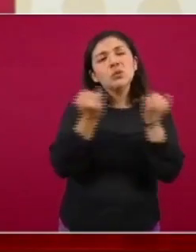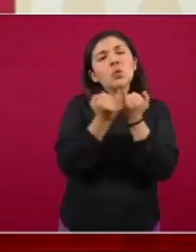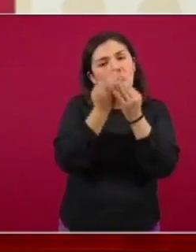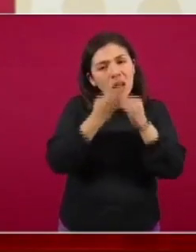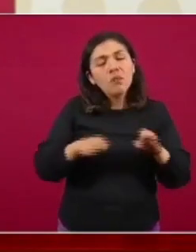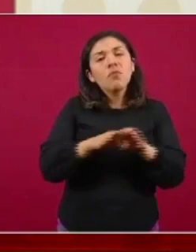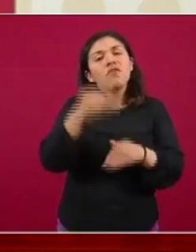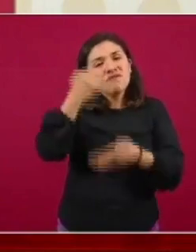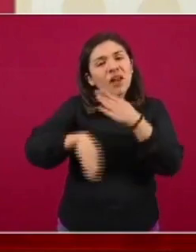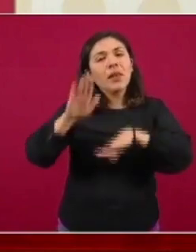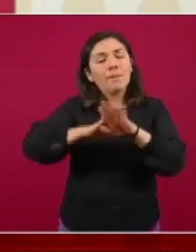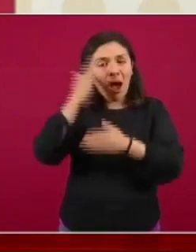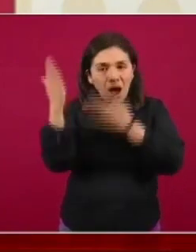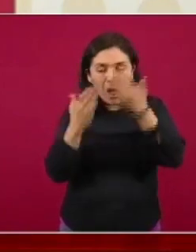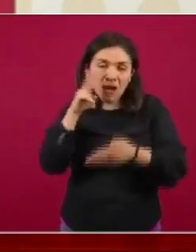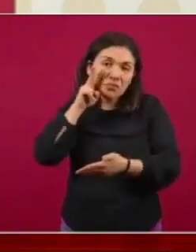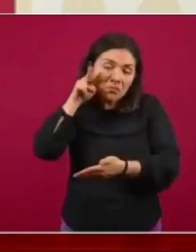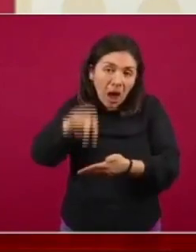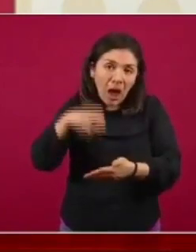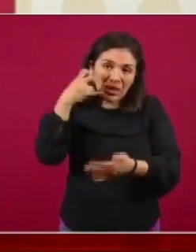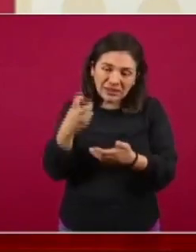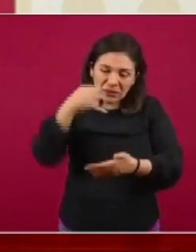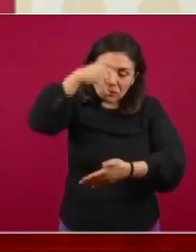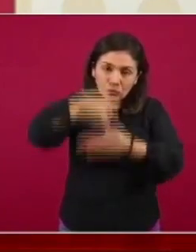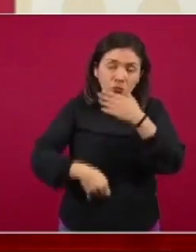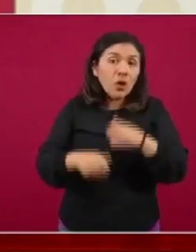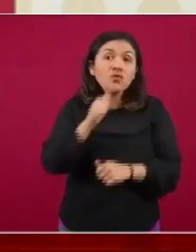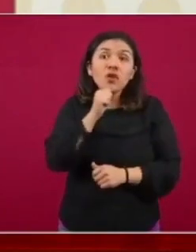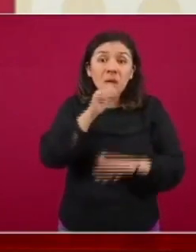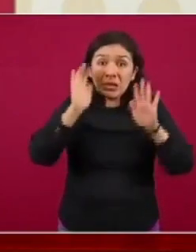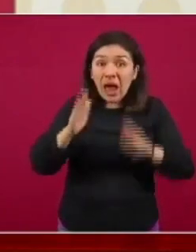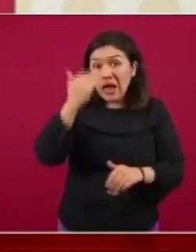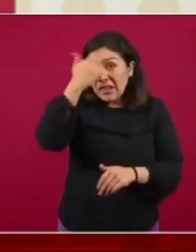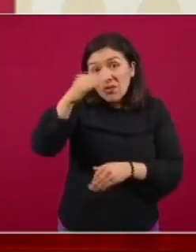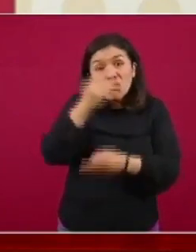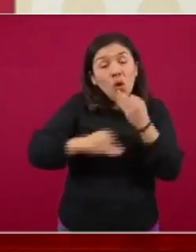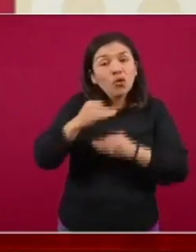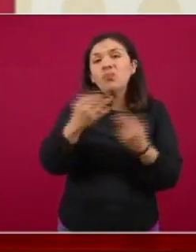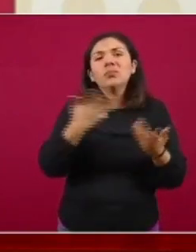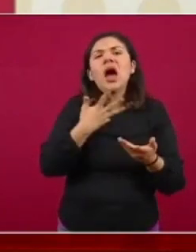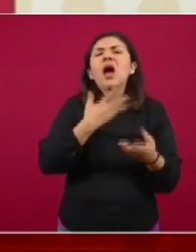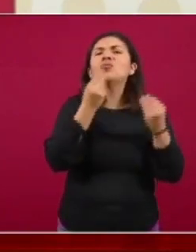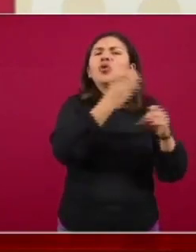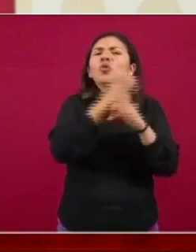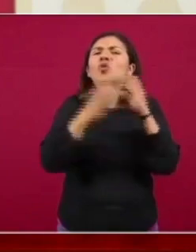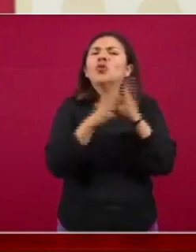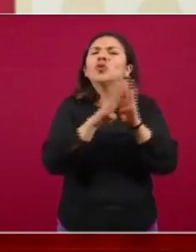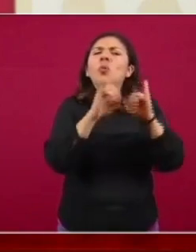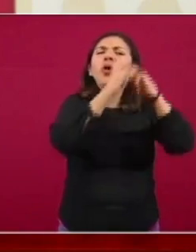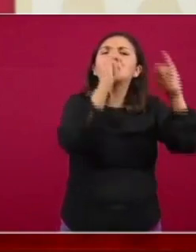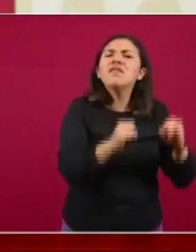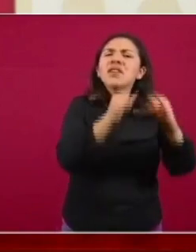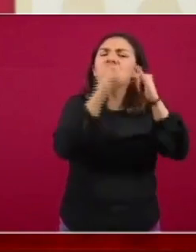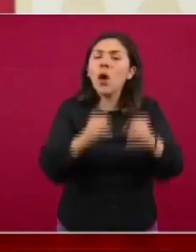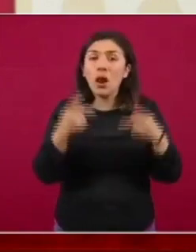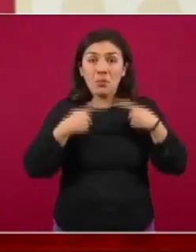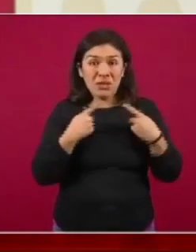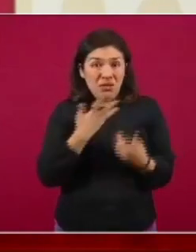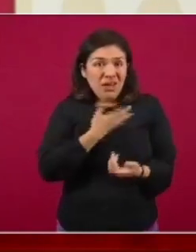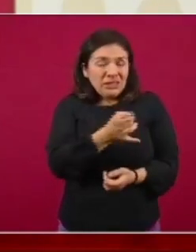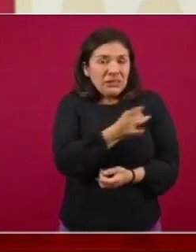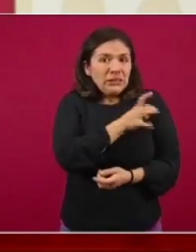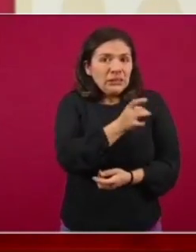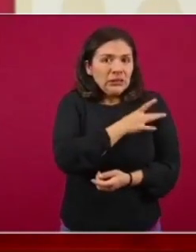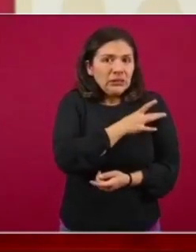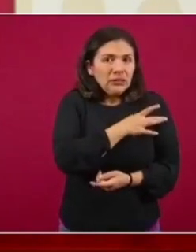Entonces, no tenemos todos los datos, creemos que hay mucho componente individual, ¿no? De gente que tiene miedo,